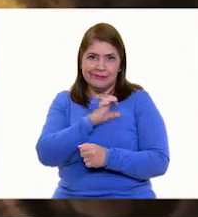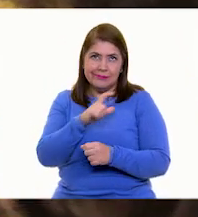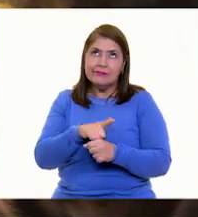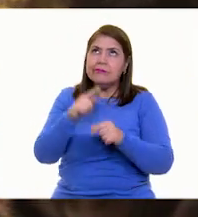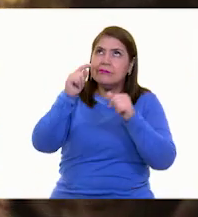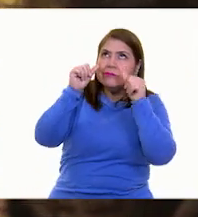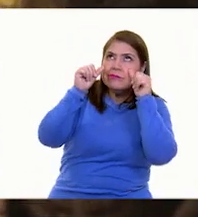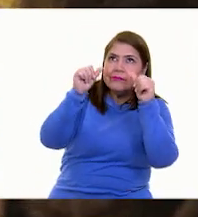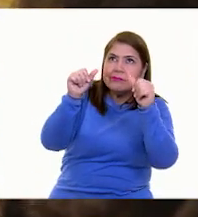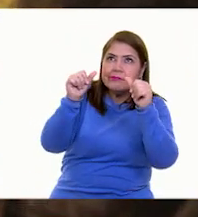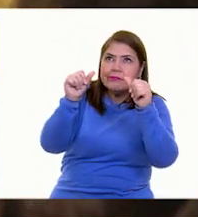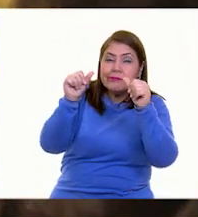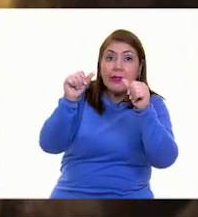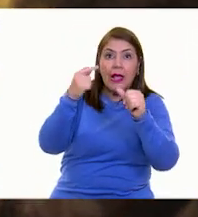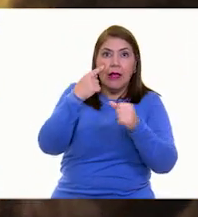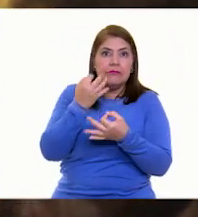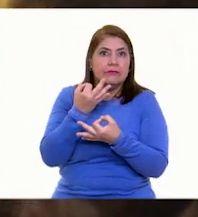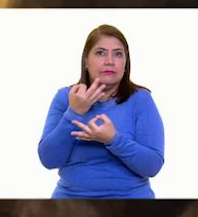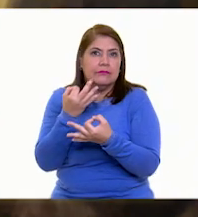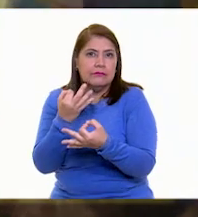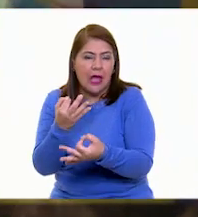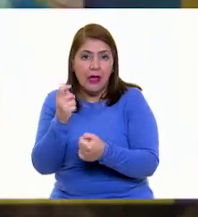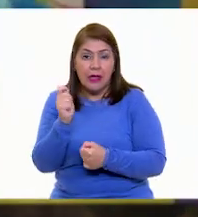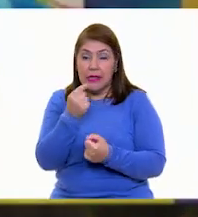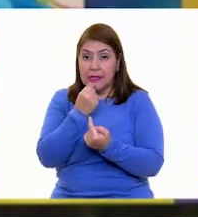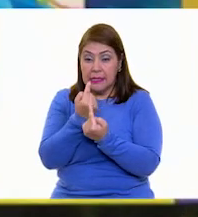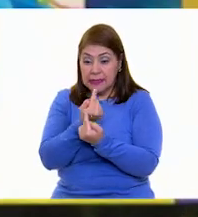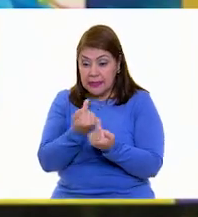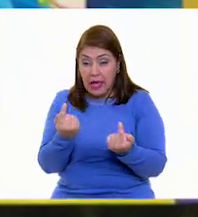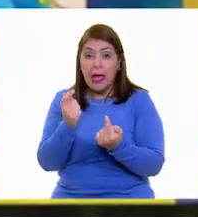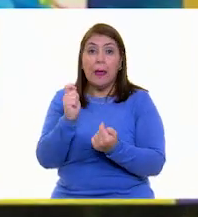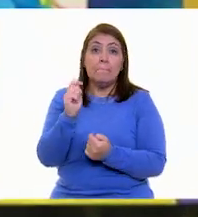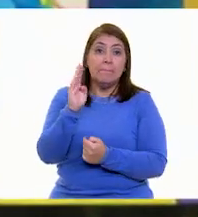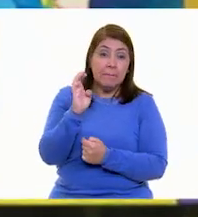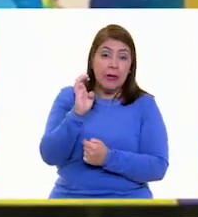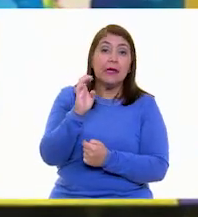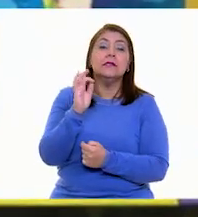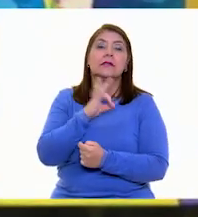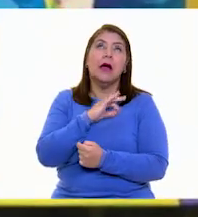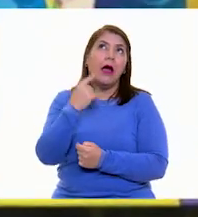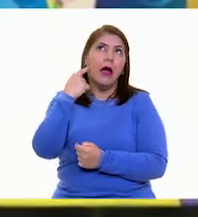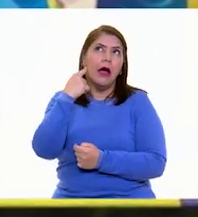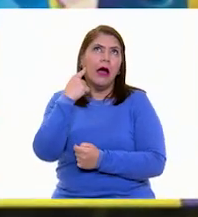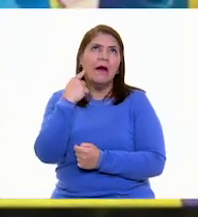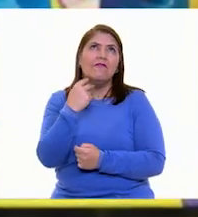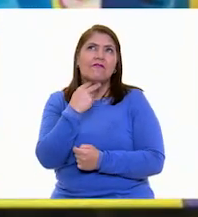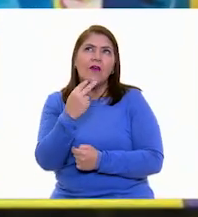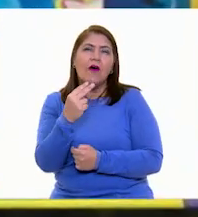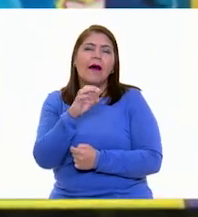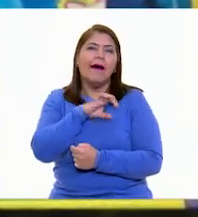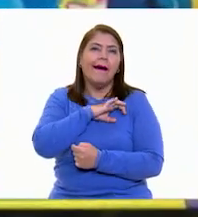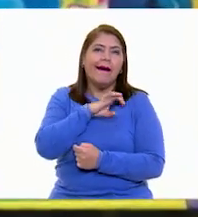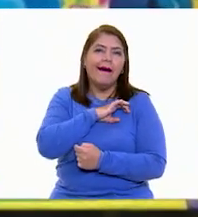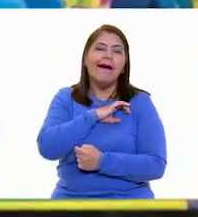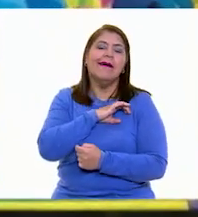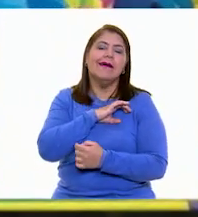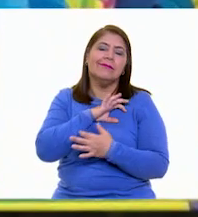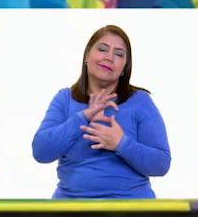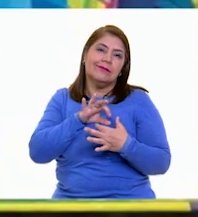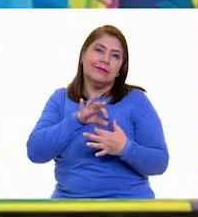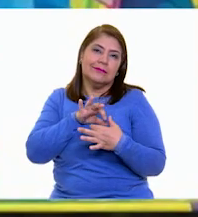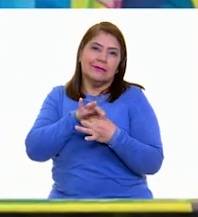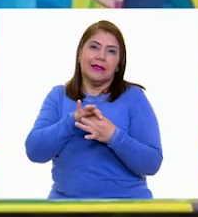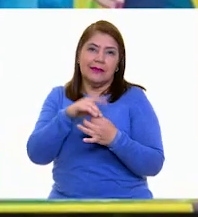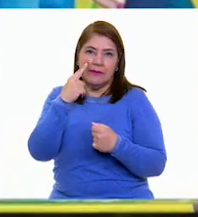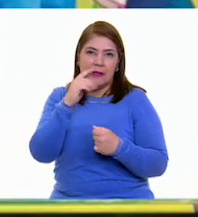atento. Y cuando los bebés, las niñas y los niños escuchen voces conocidas y amorosas, se sientan